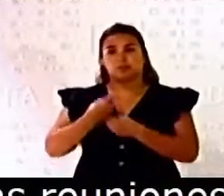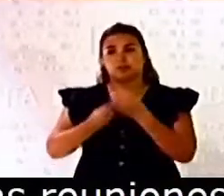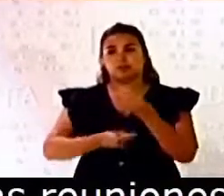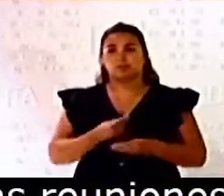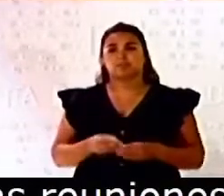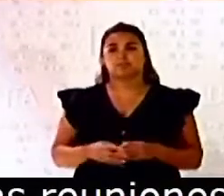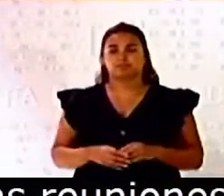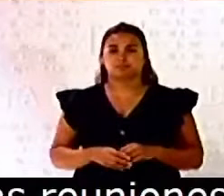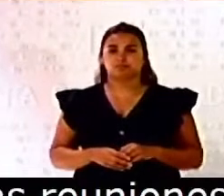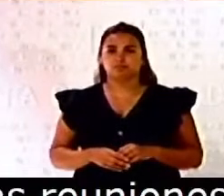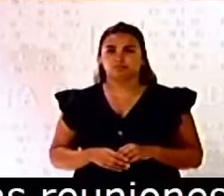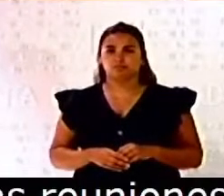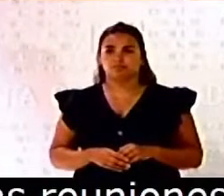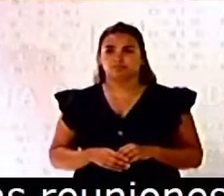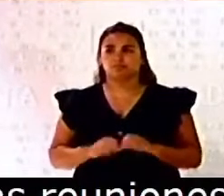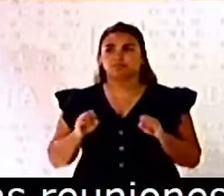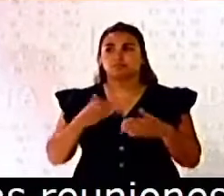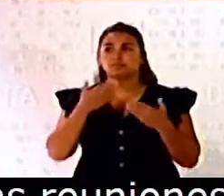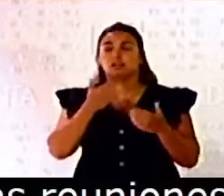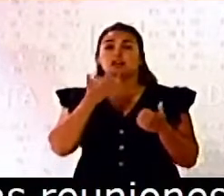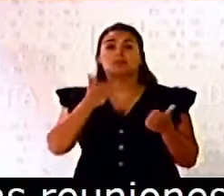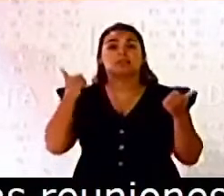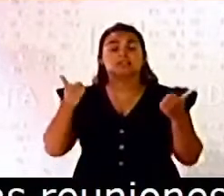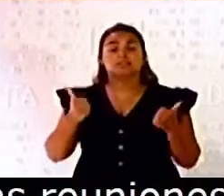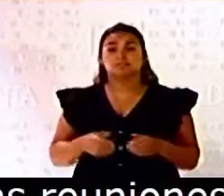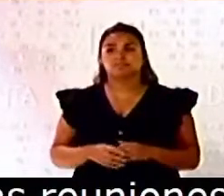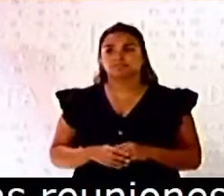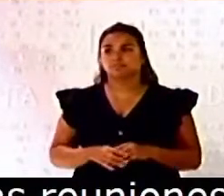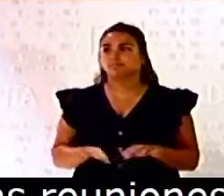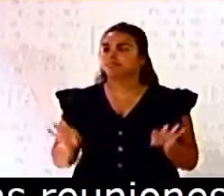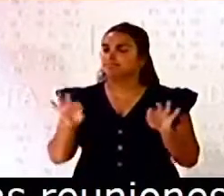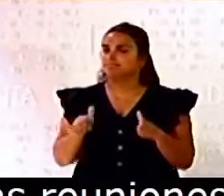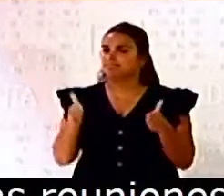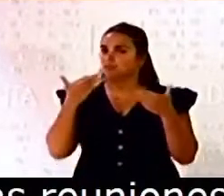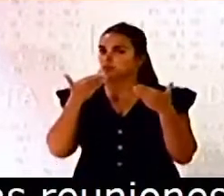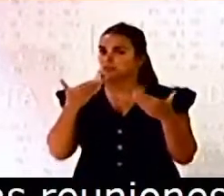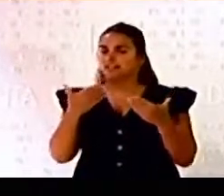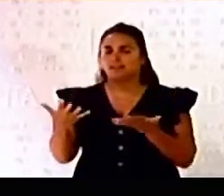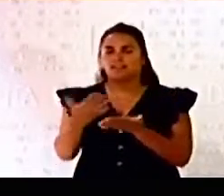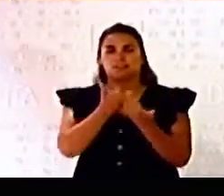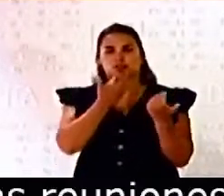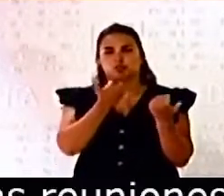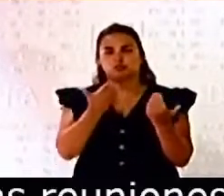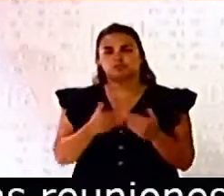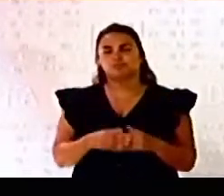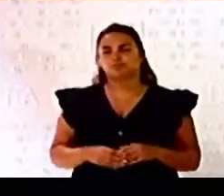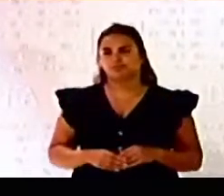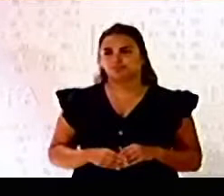¿Más cocinas? Muchas gracias. Gracias a todos.